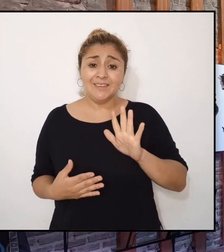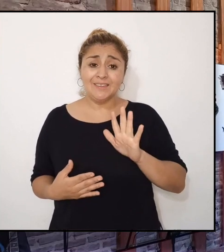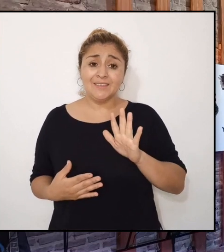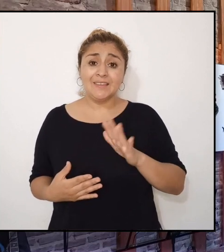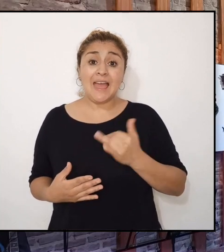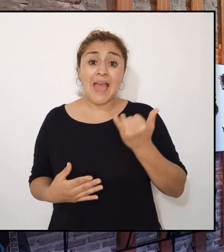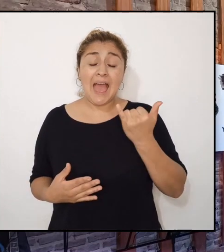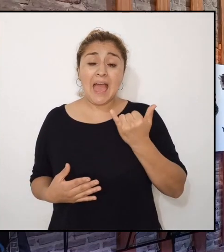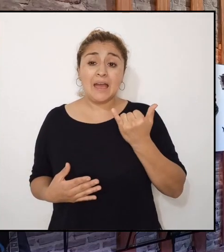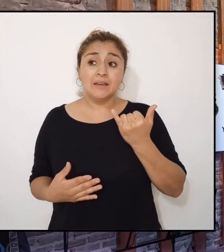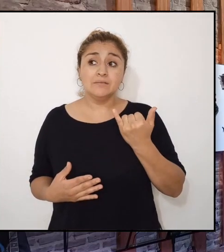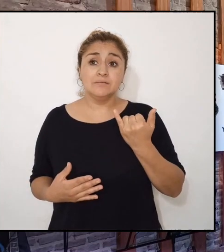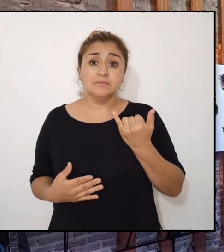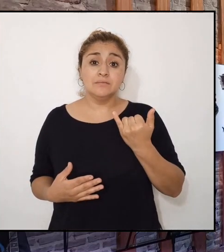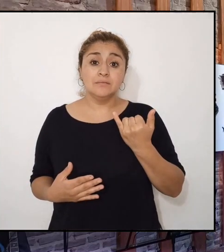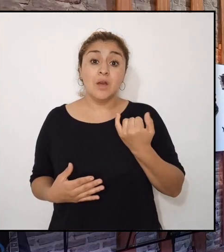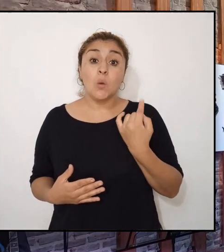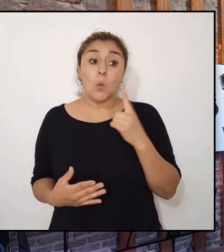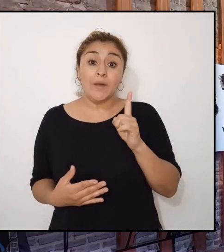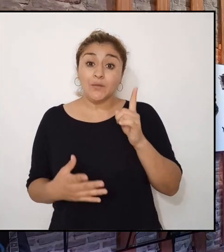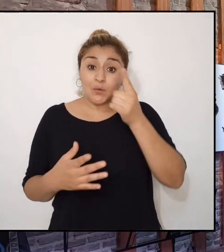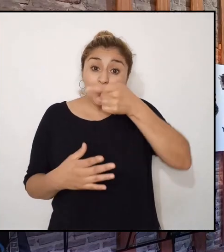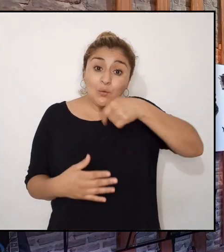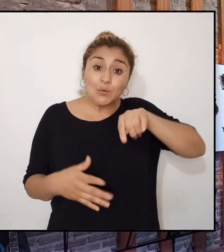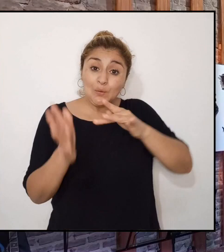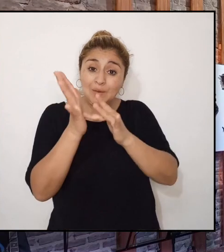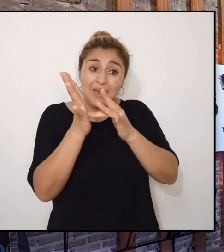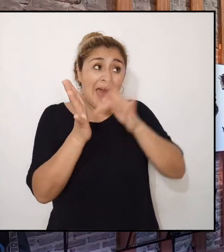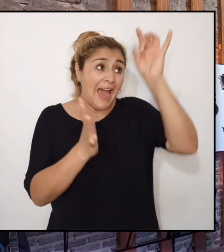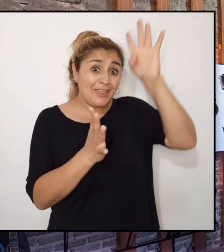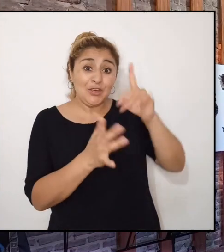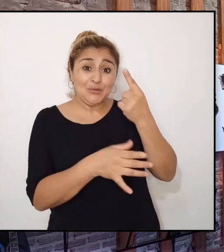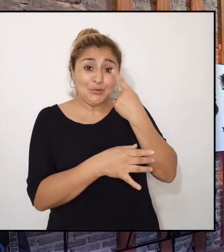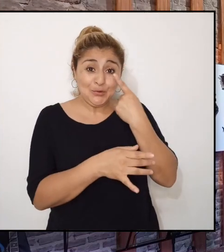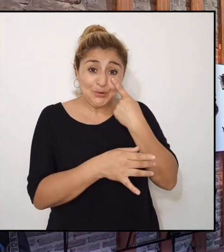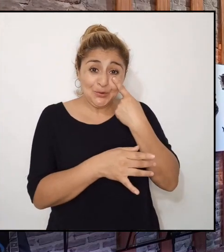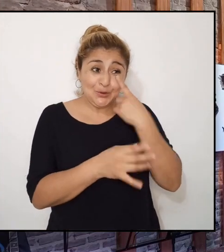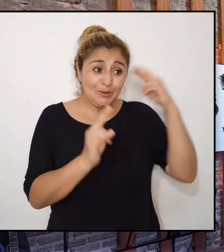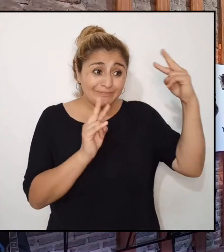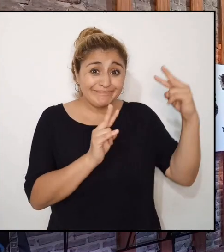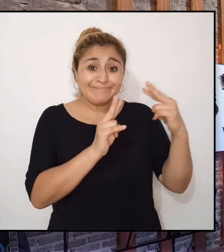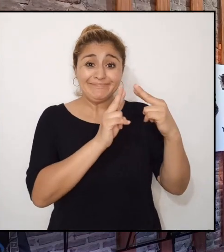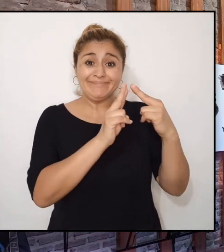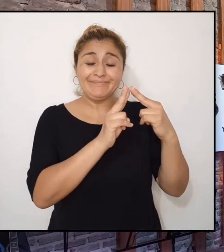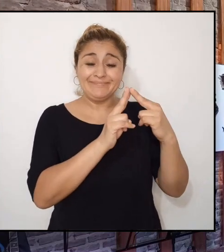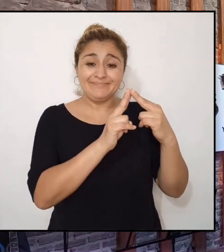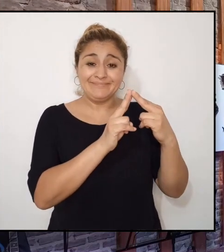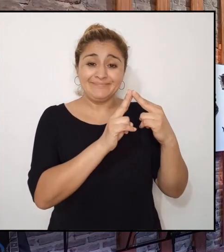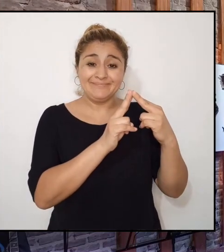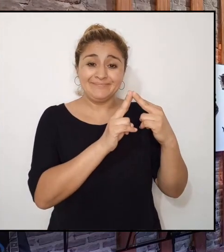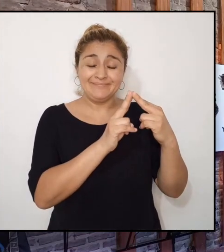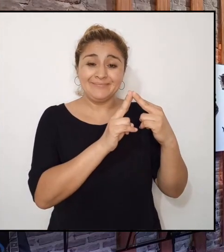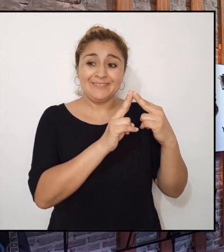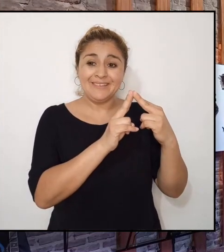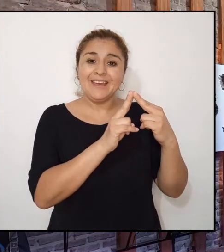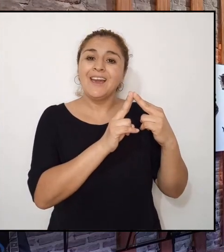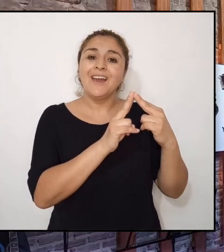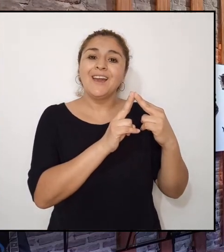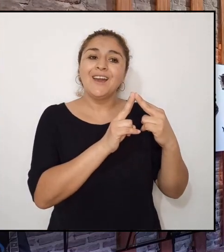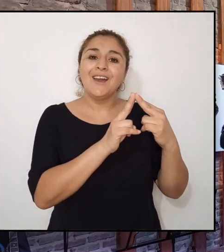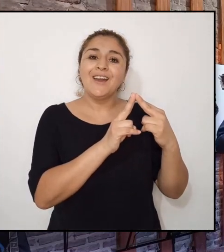sola manera: cuando conoces a Dios. Recuerda a Moisés cuando subió. Dice que su rostro como